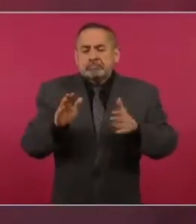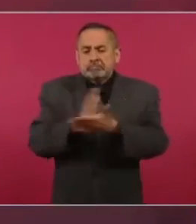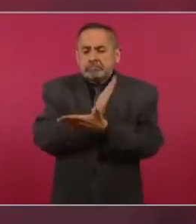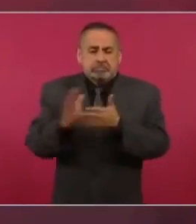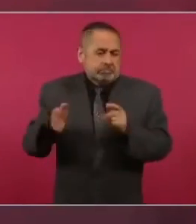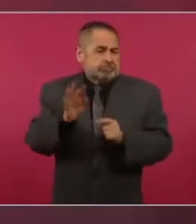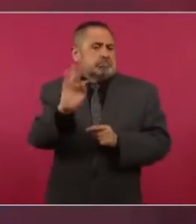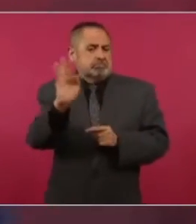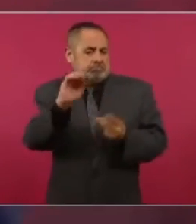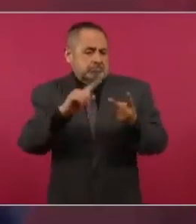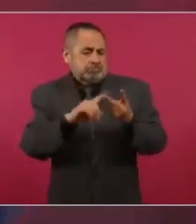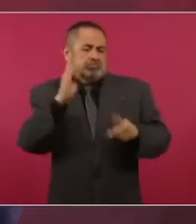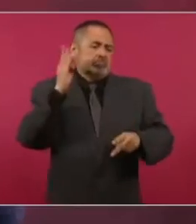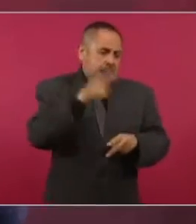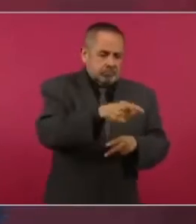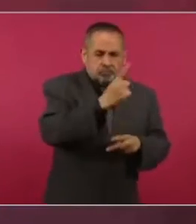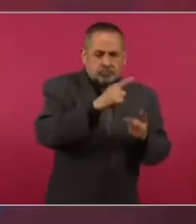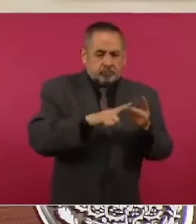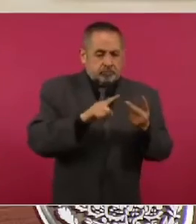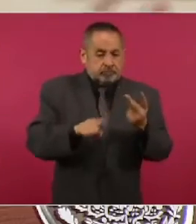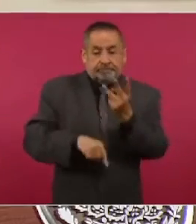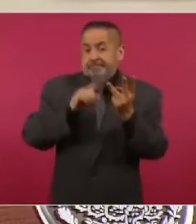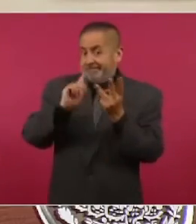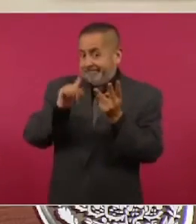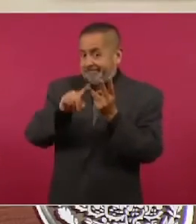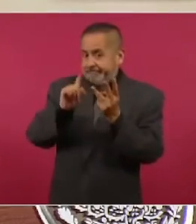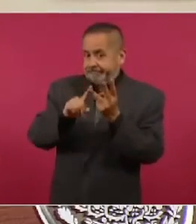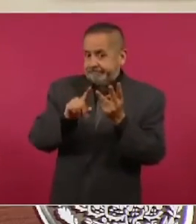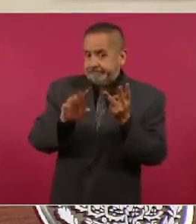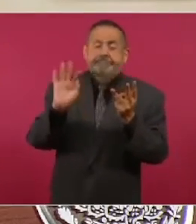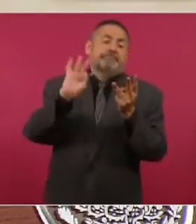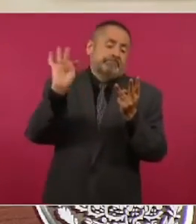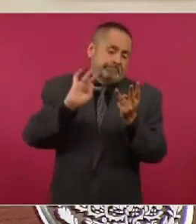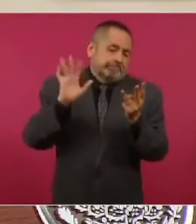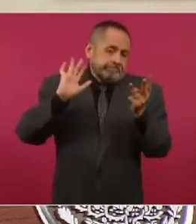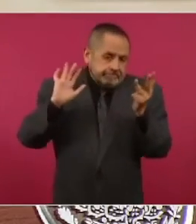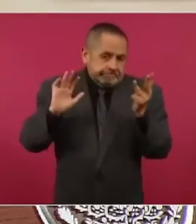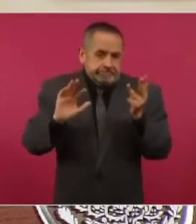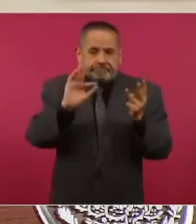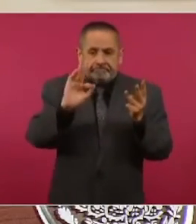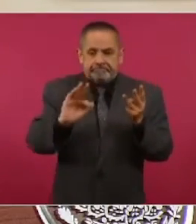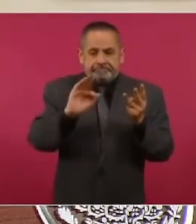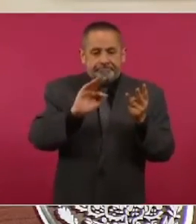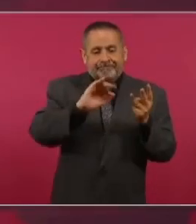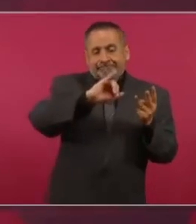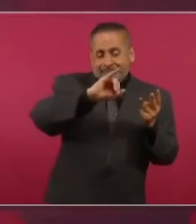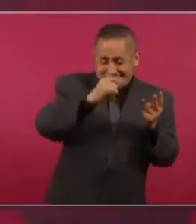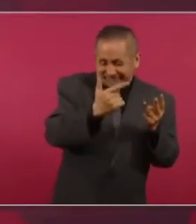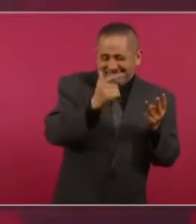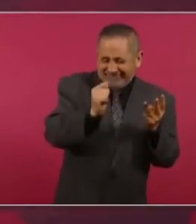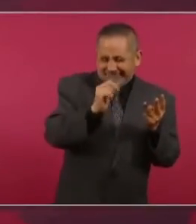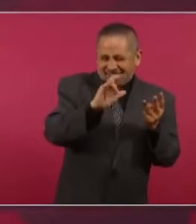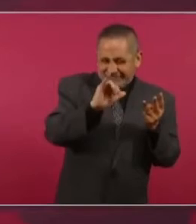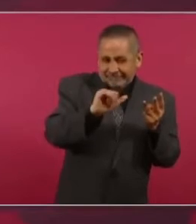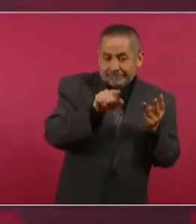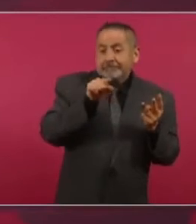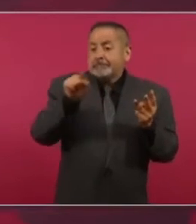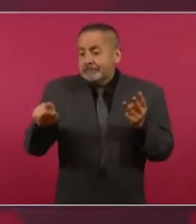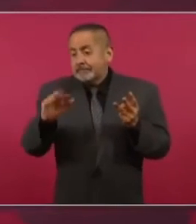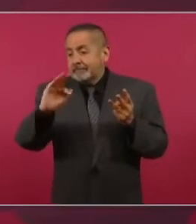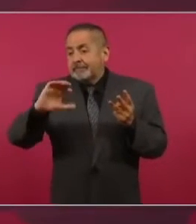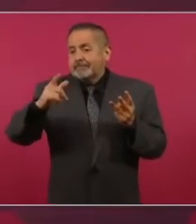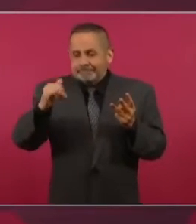Esa es la segunda. Y la tercera es de que era García Luna y sí lo sabía